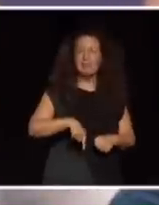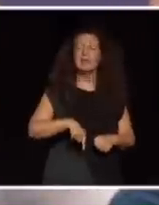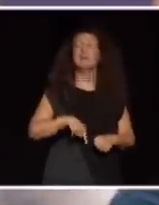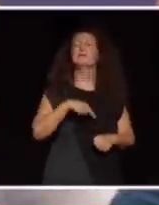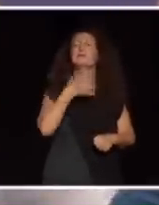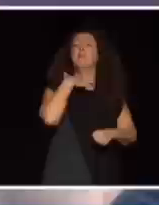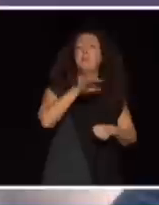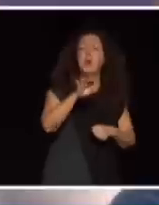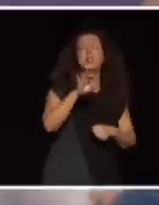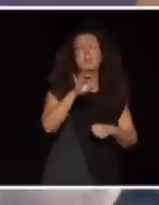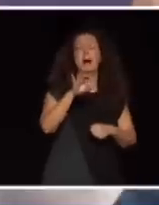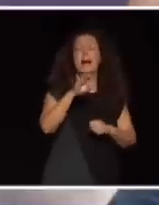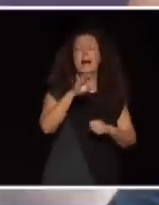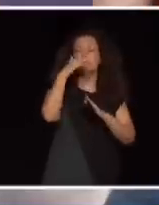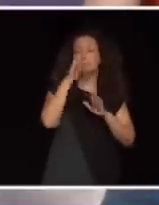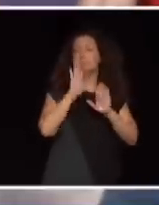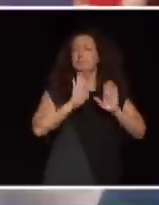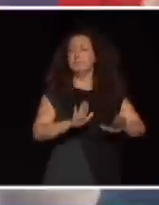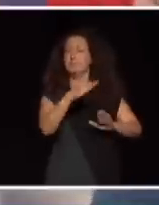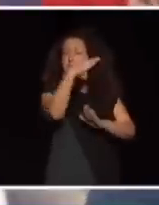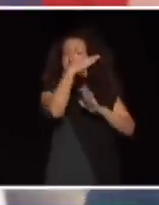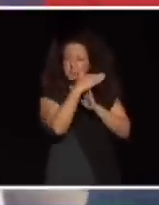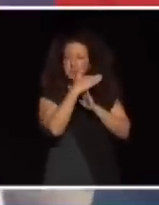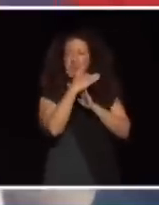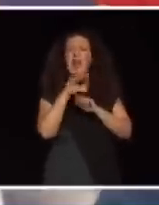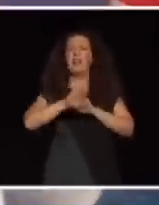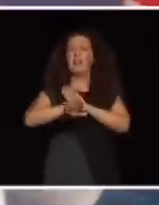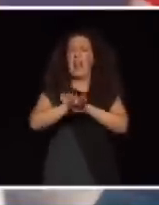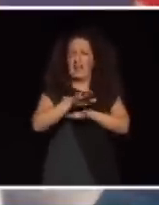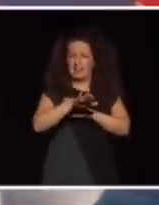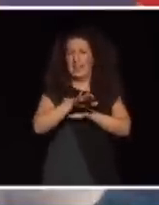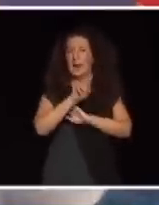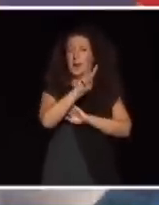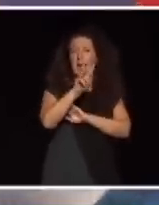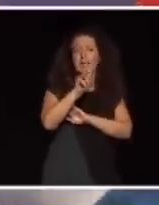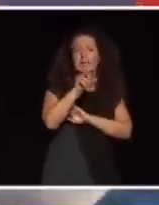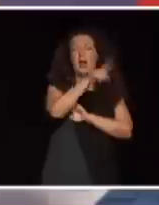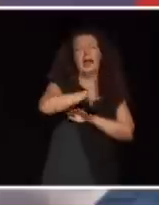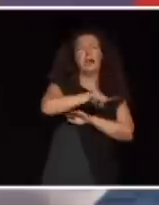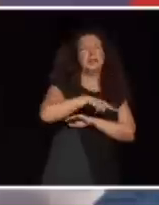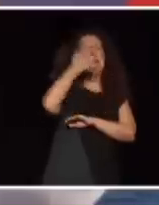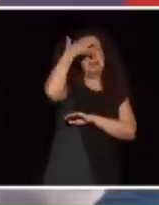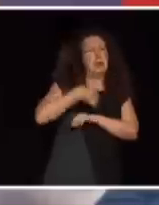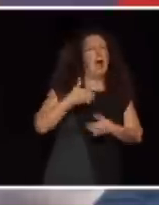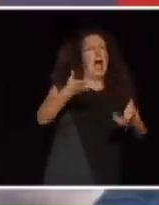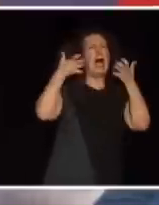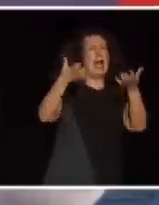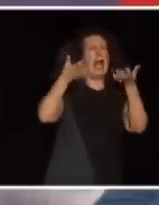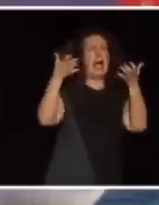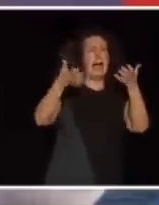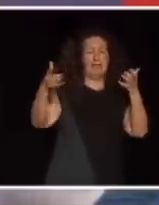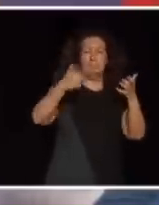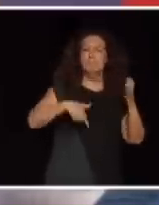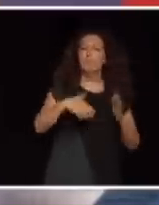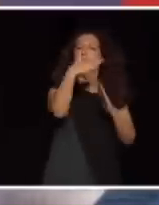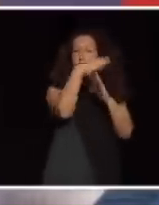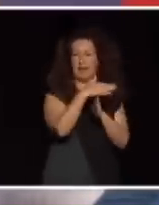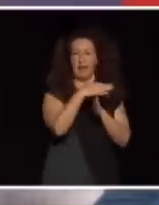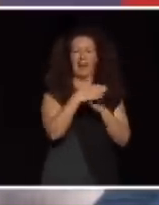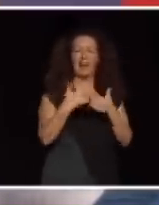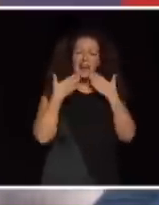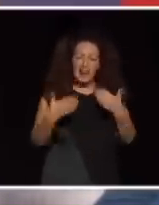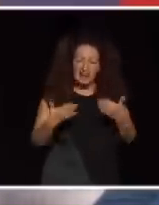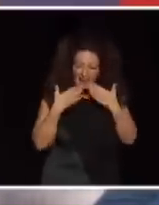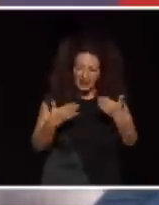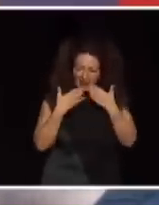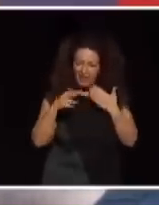posibilidad de frenar a las derechas el 23 de julio cuando ya daban por ganadas las elecciones. Muchas gracias, Gabriel